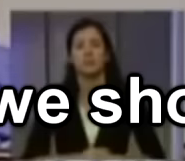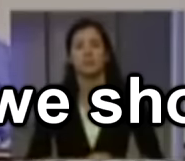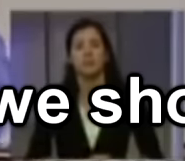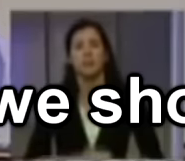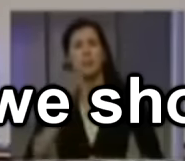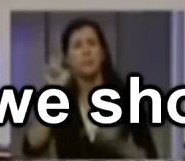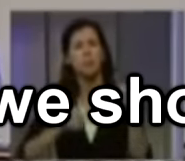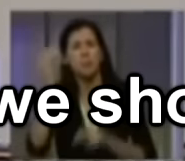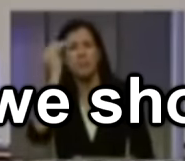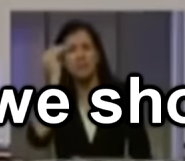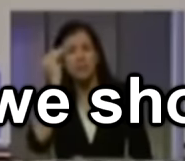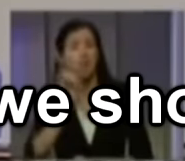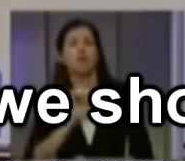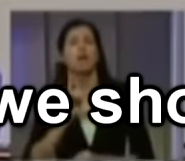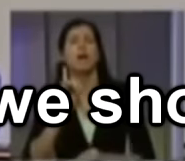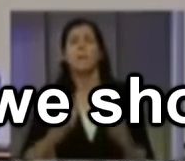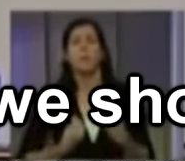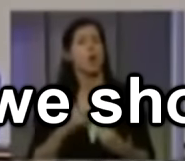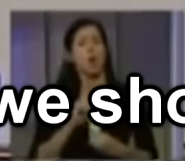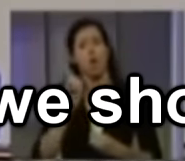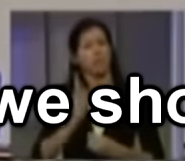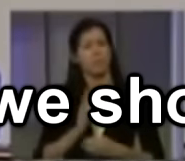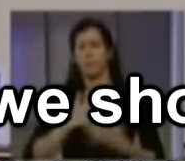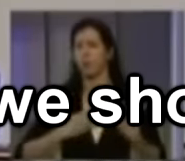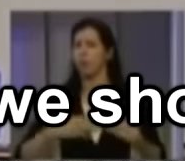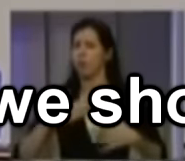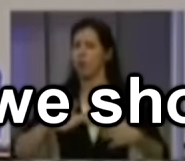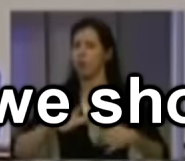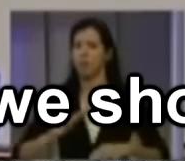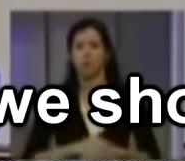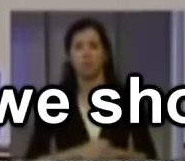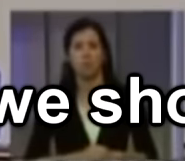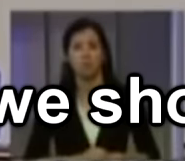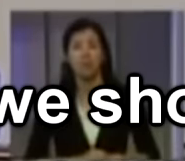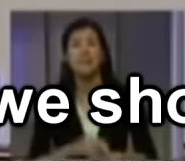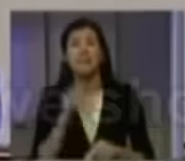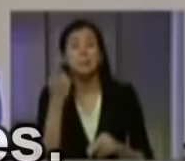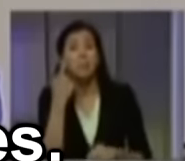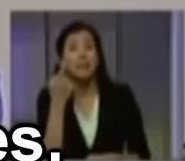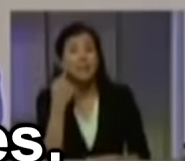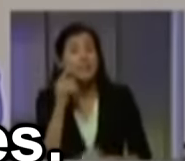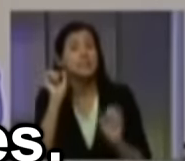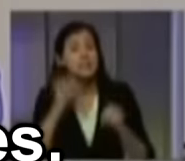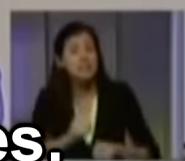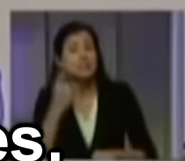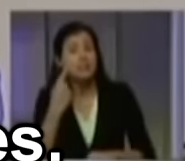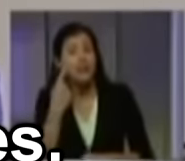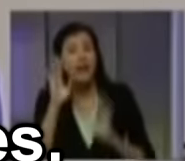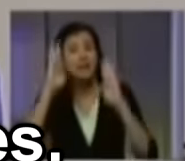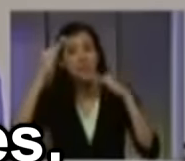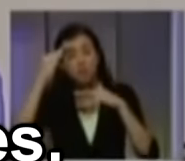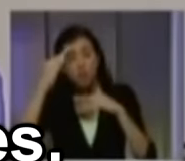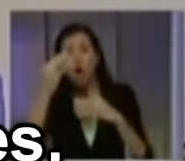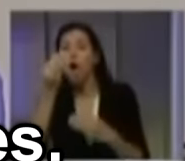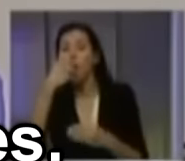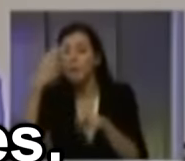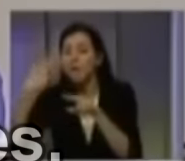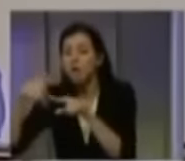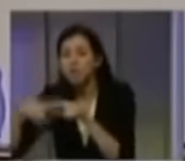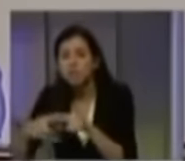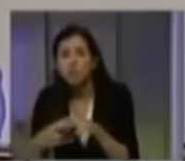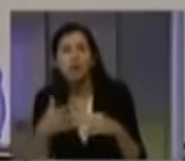Gente que cree que no debemos preocuparnos de lo que consumen nuestros niños y niñas en cereales, en